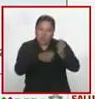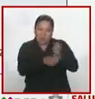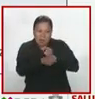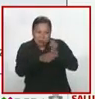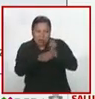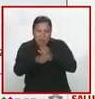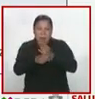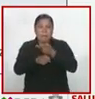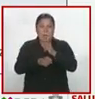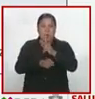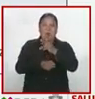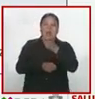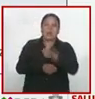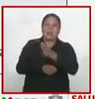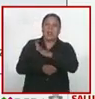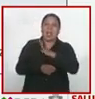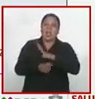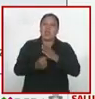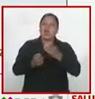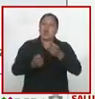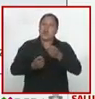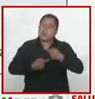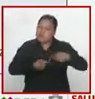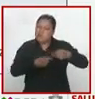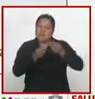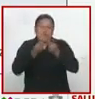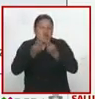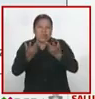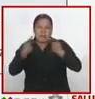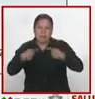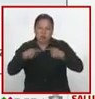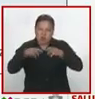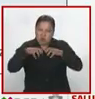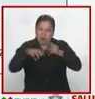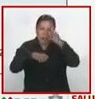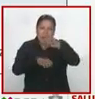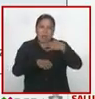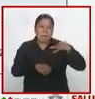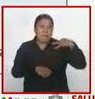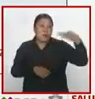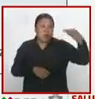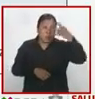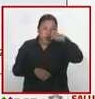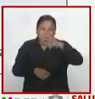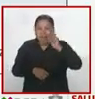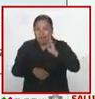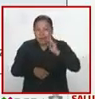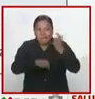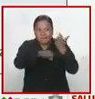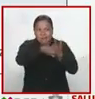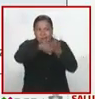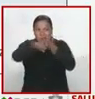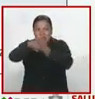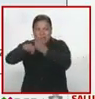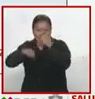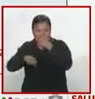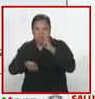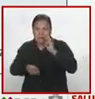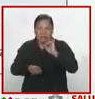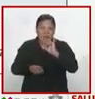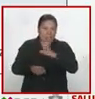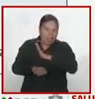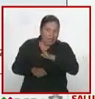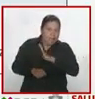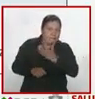participan miles de voluntarios verdad para ver la seguridad la eficacia y se está ya